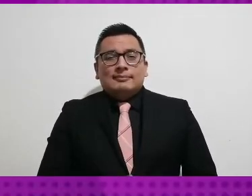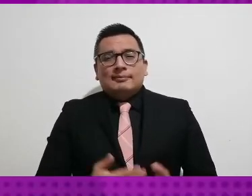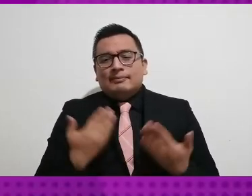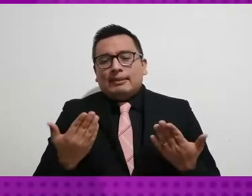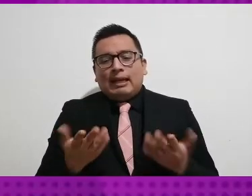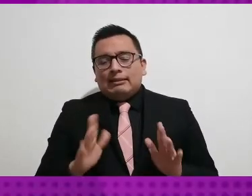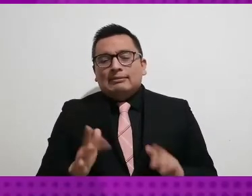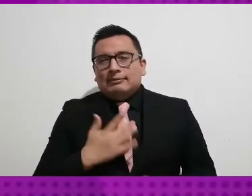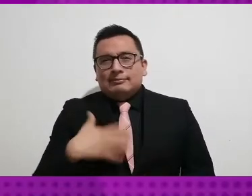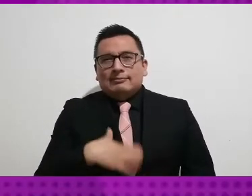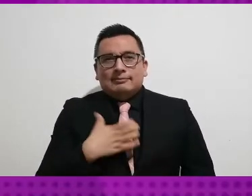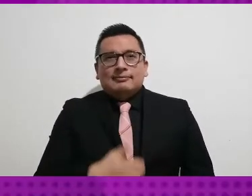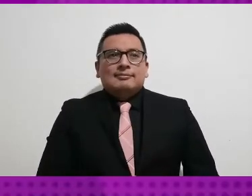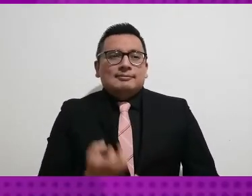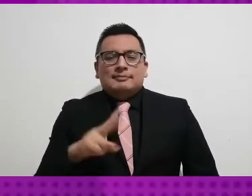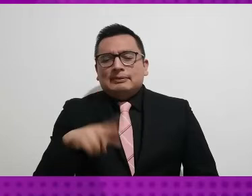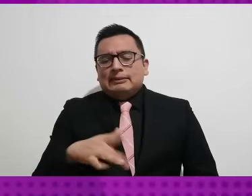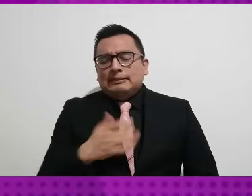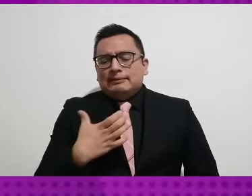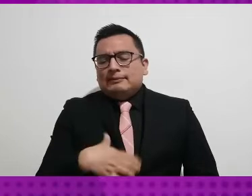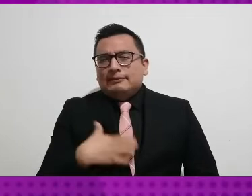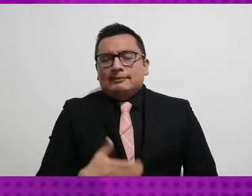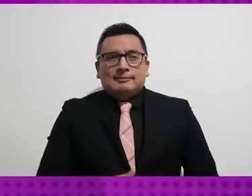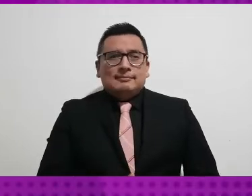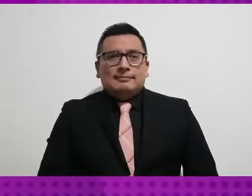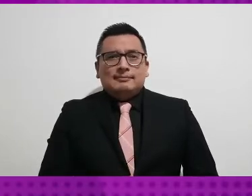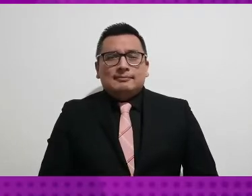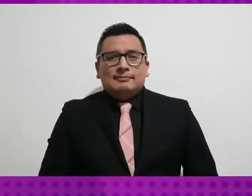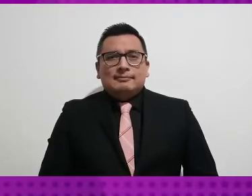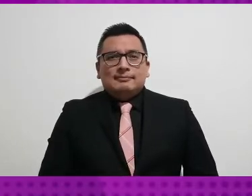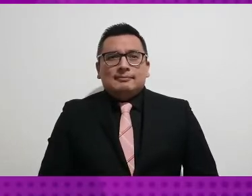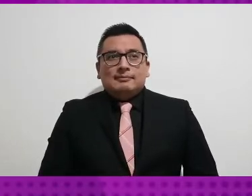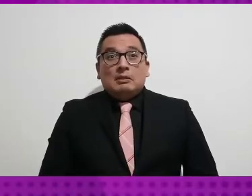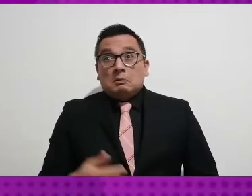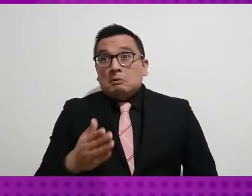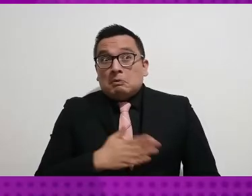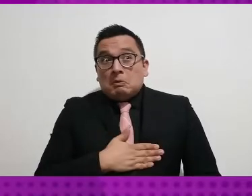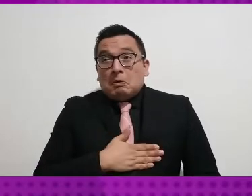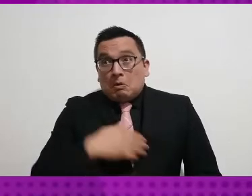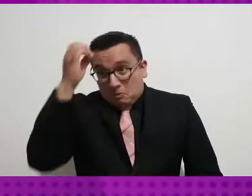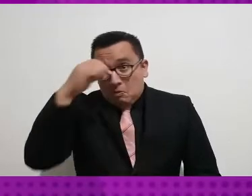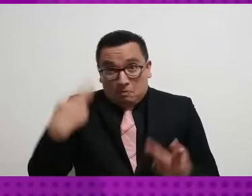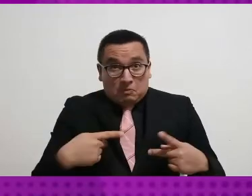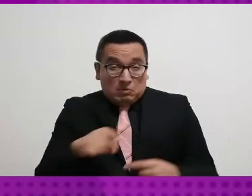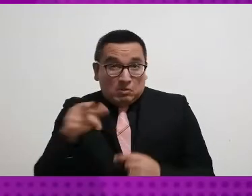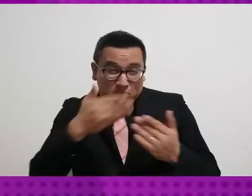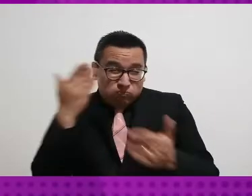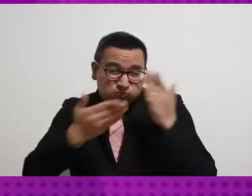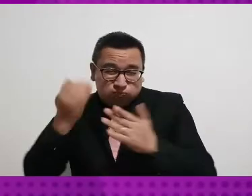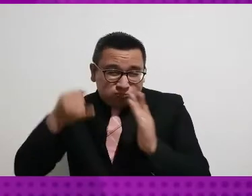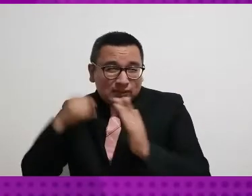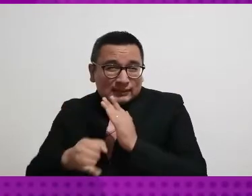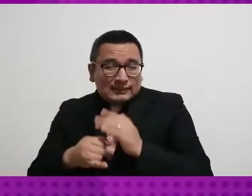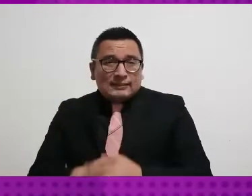pues trajo como resultado esto. Entonces, yo la verdad muy contento. Yo sí creo que las personas estudiosas del derecho y de otras carreras